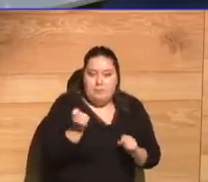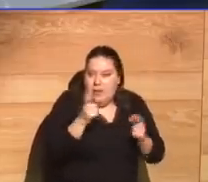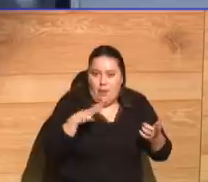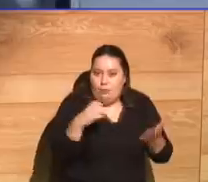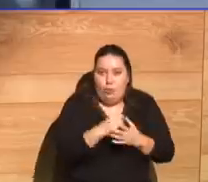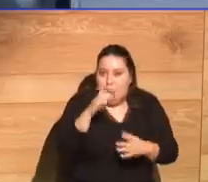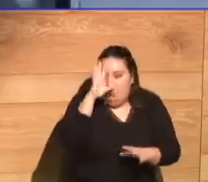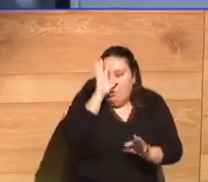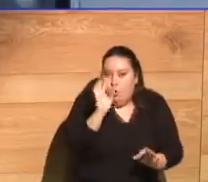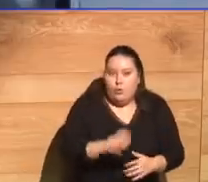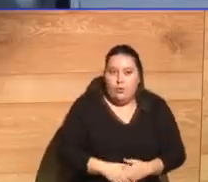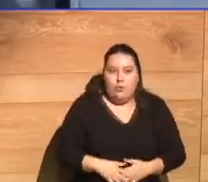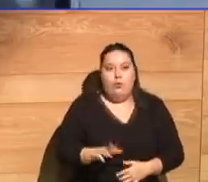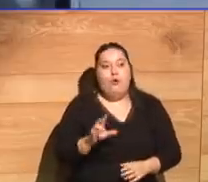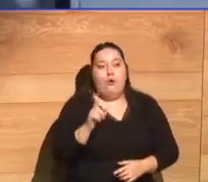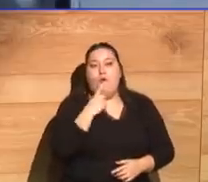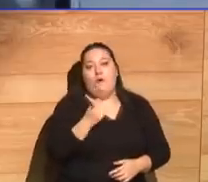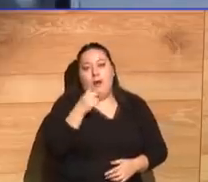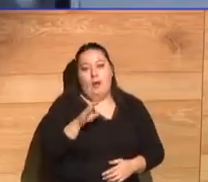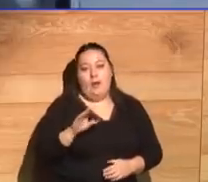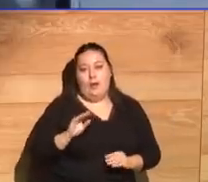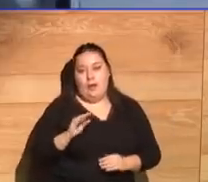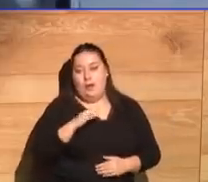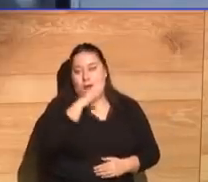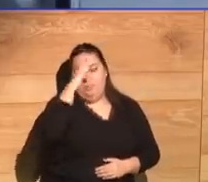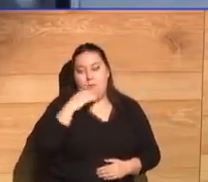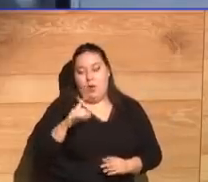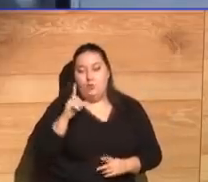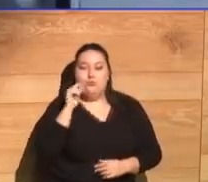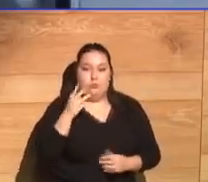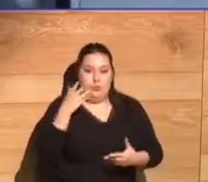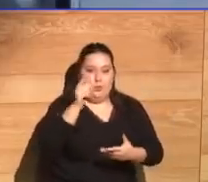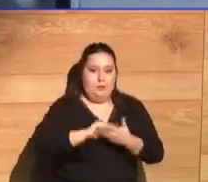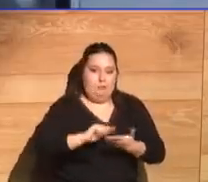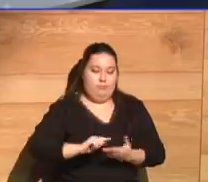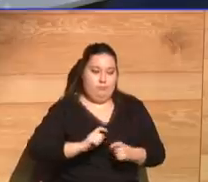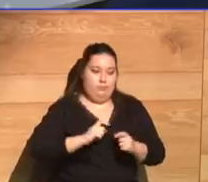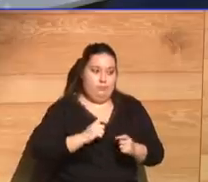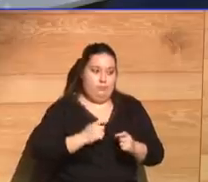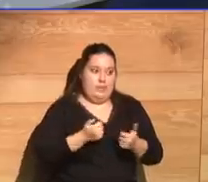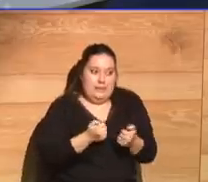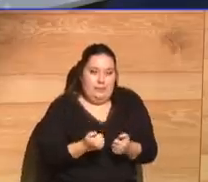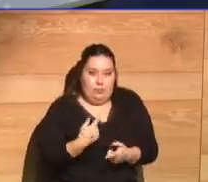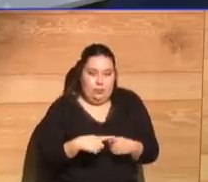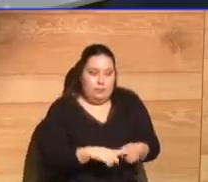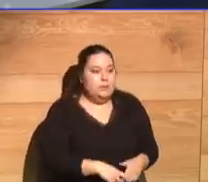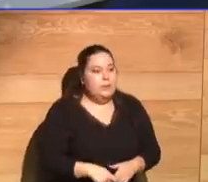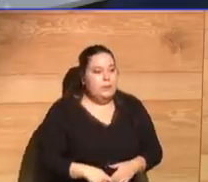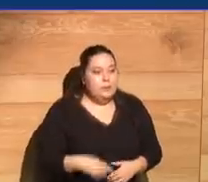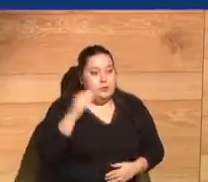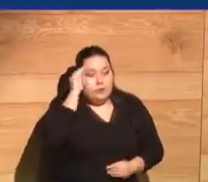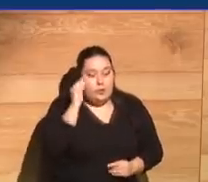razonable. Ojalá tu padre con Twitter, Rodrigo, de verdad. Qué maravilla. Bueno, pues yo creo que